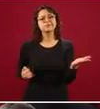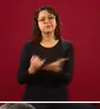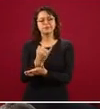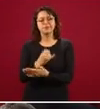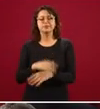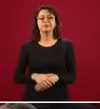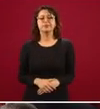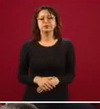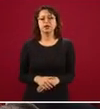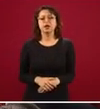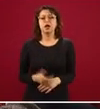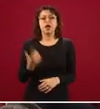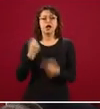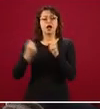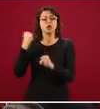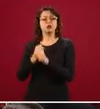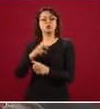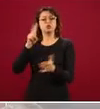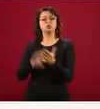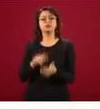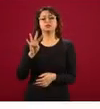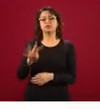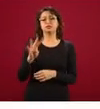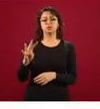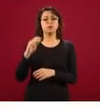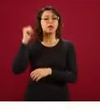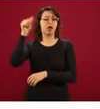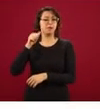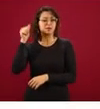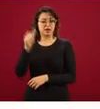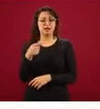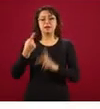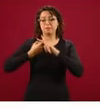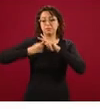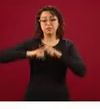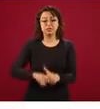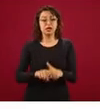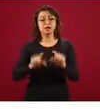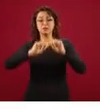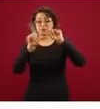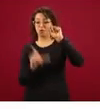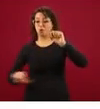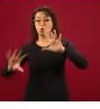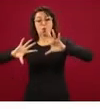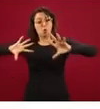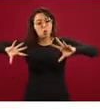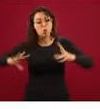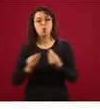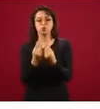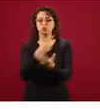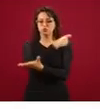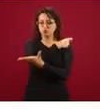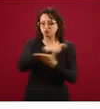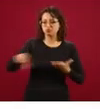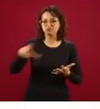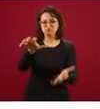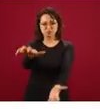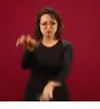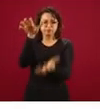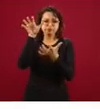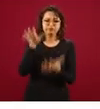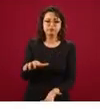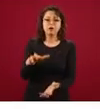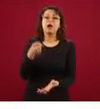desde abril de 2019, fue exitosa, nos permitió tener los mejores productos,